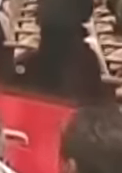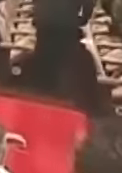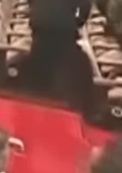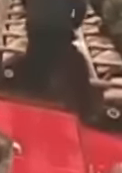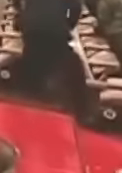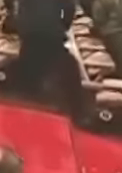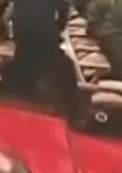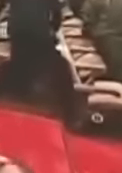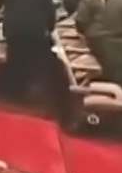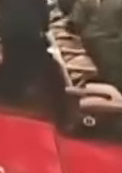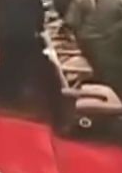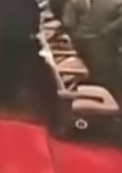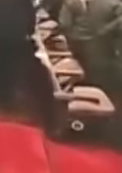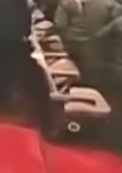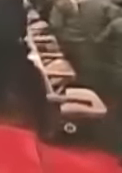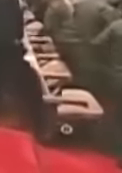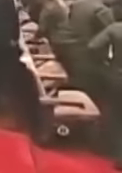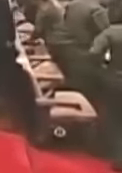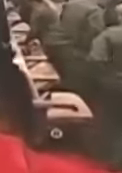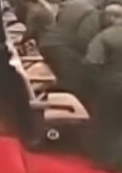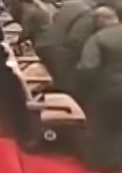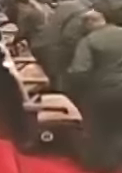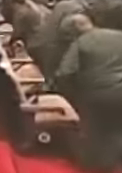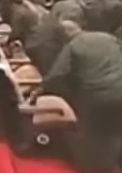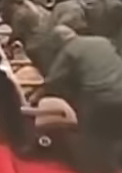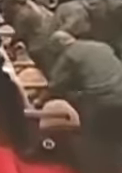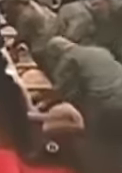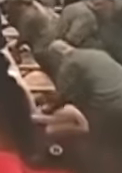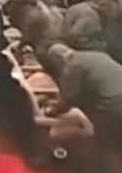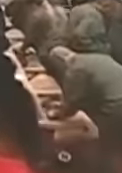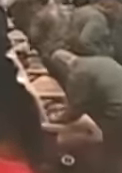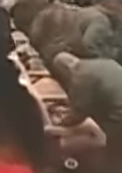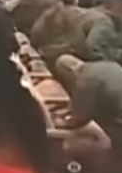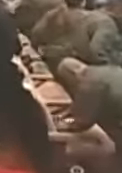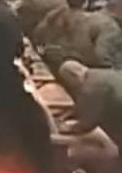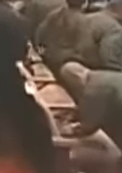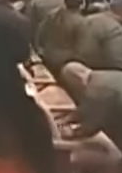constitucional de la República Bolivariana de Venezuela.